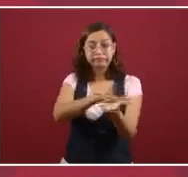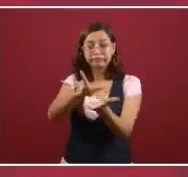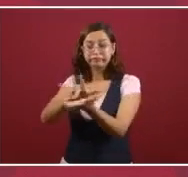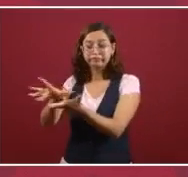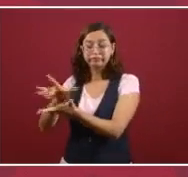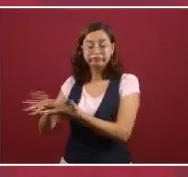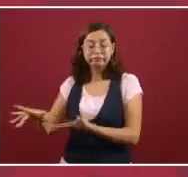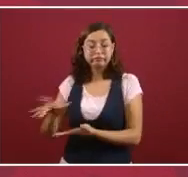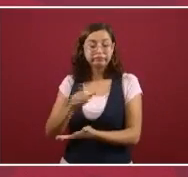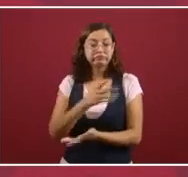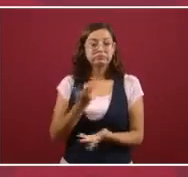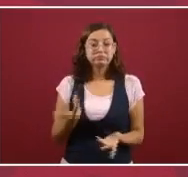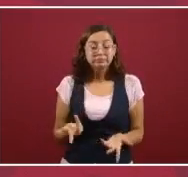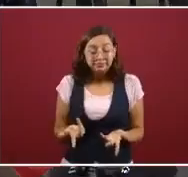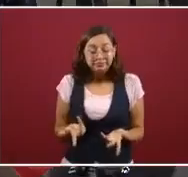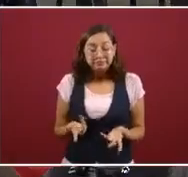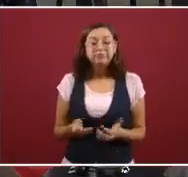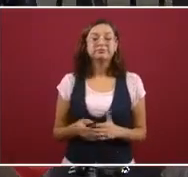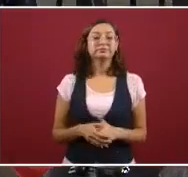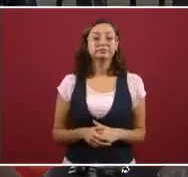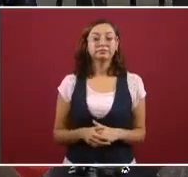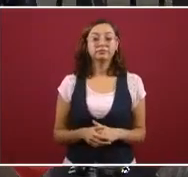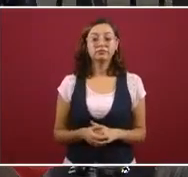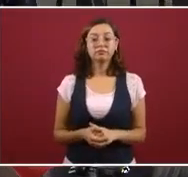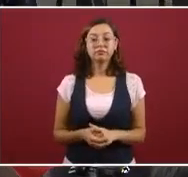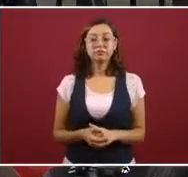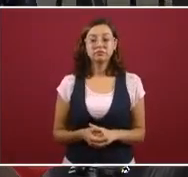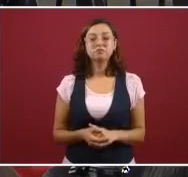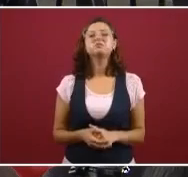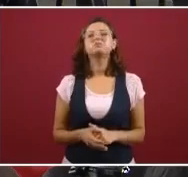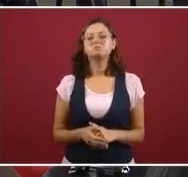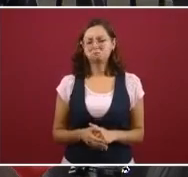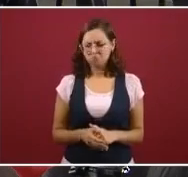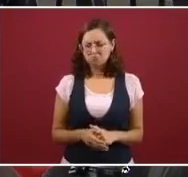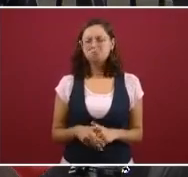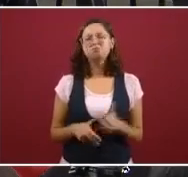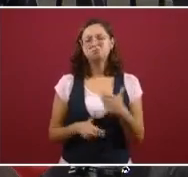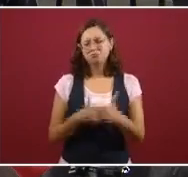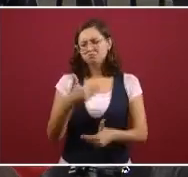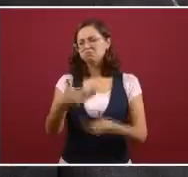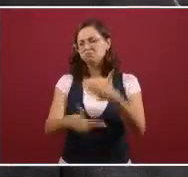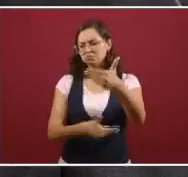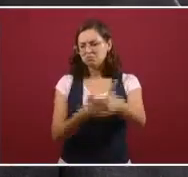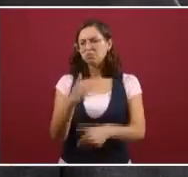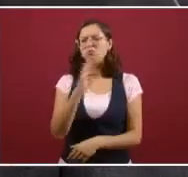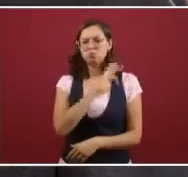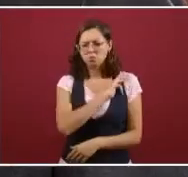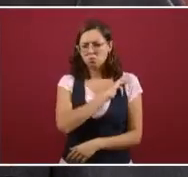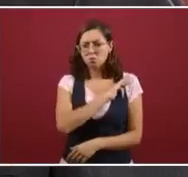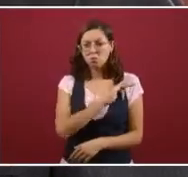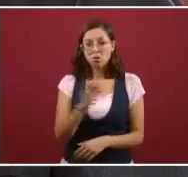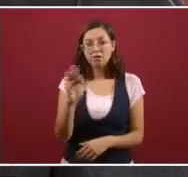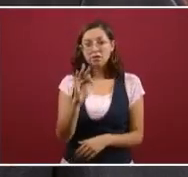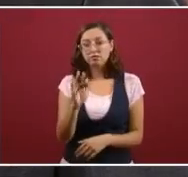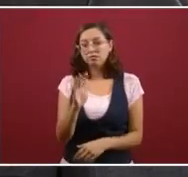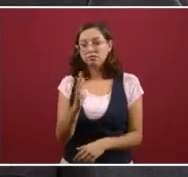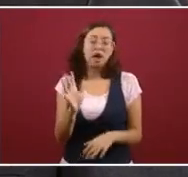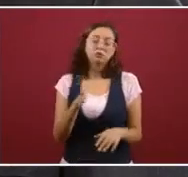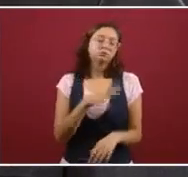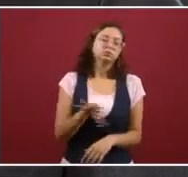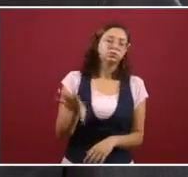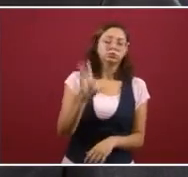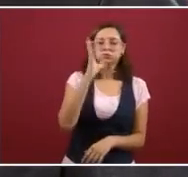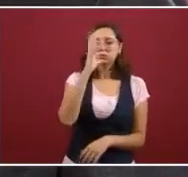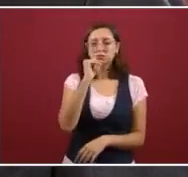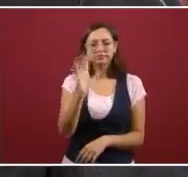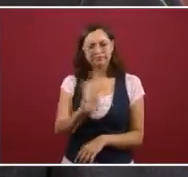jubilaciones. Entonces, sí es posible, no hay que descartar.